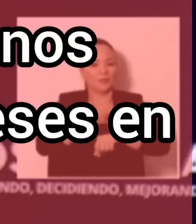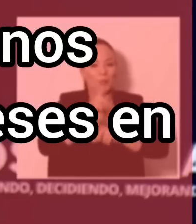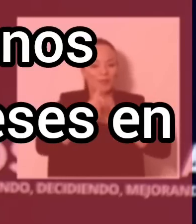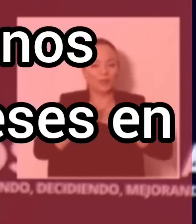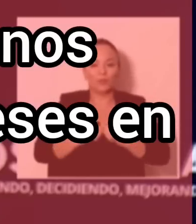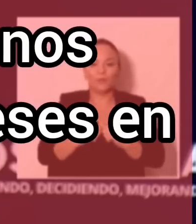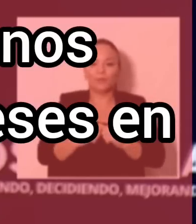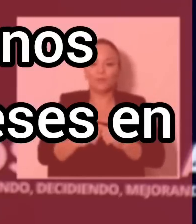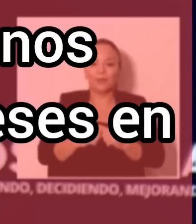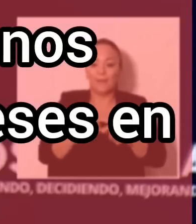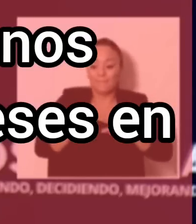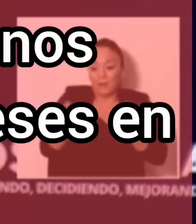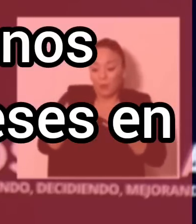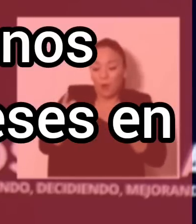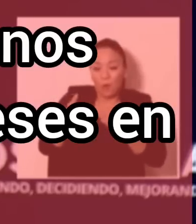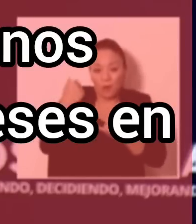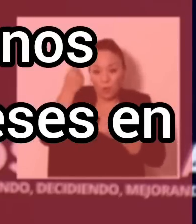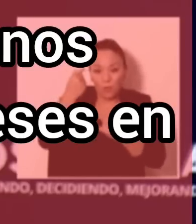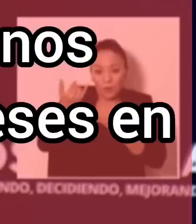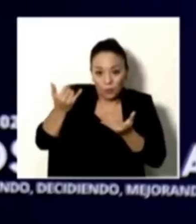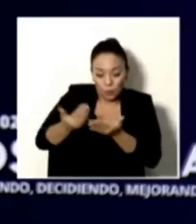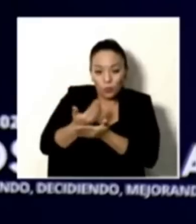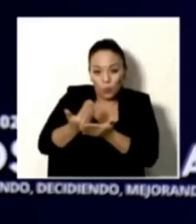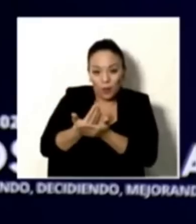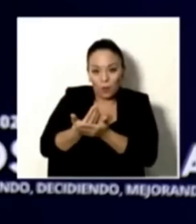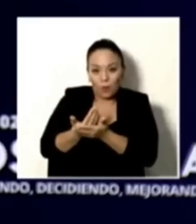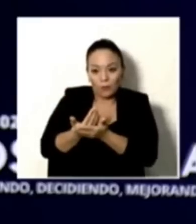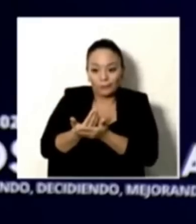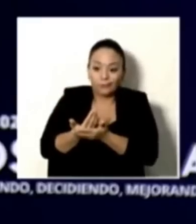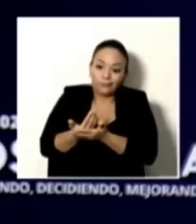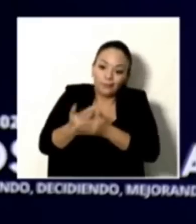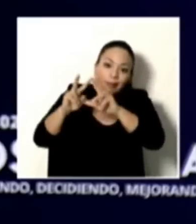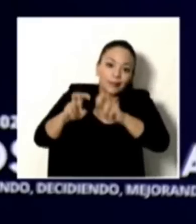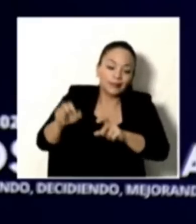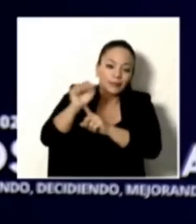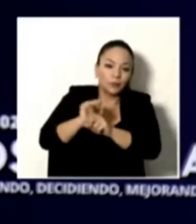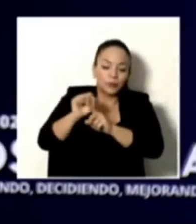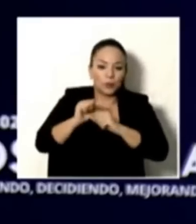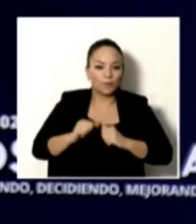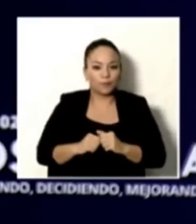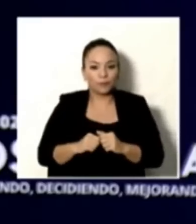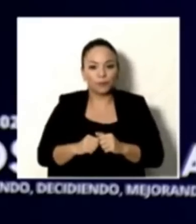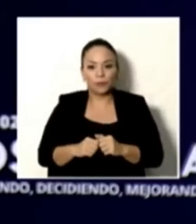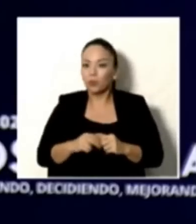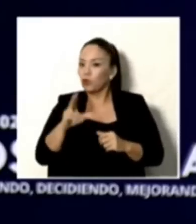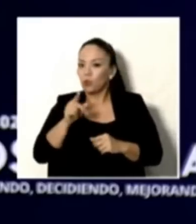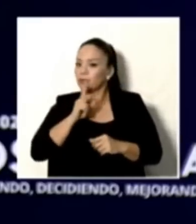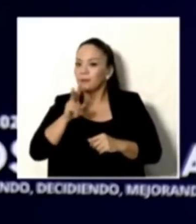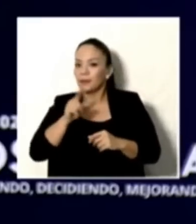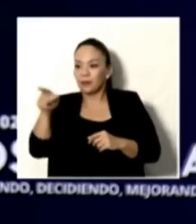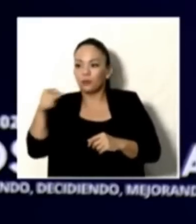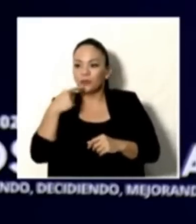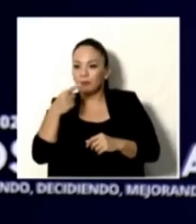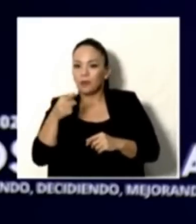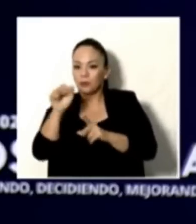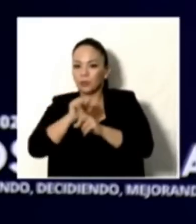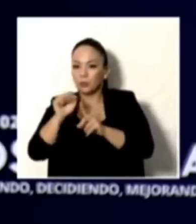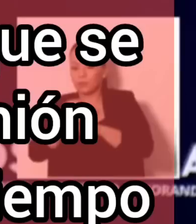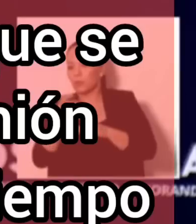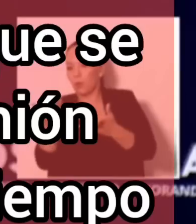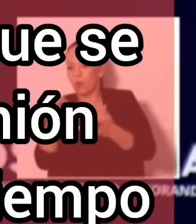administración, cuando ingresa, tiene la responsabilidad de analizarlo. No es cierto que estemos en el estado en el cual usted señaló.